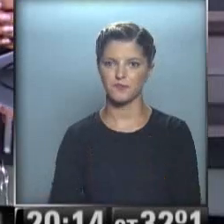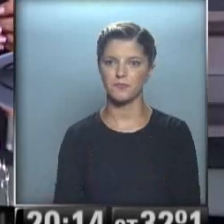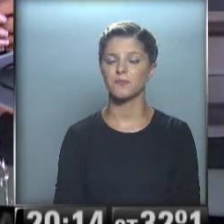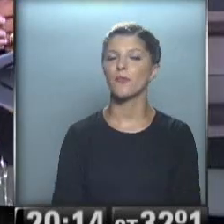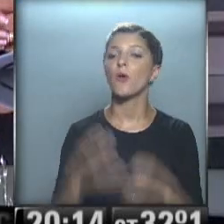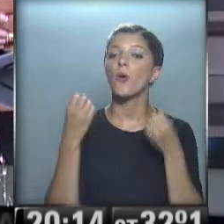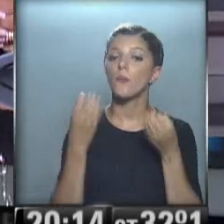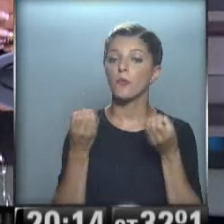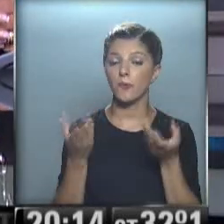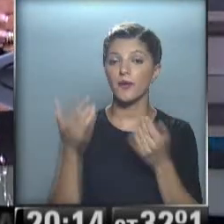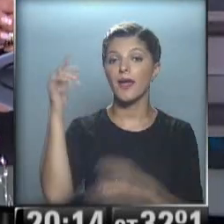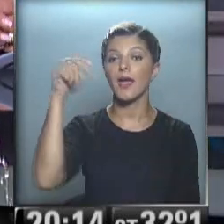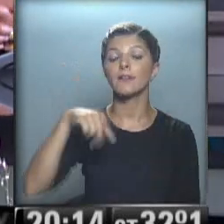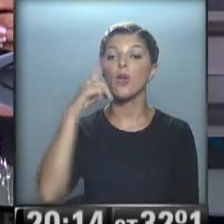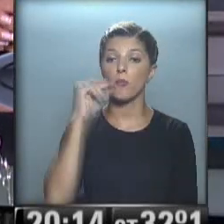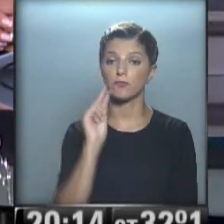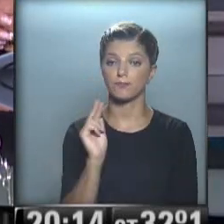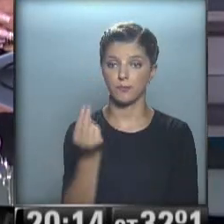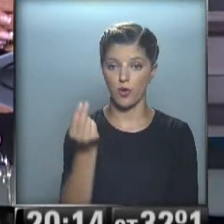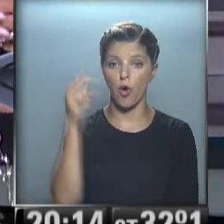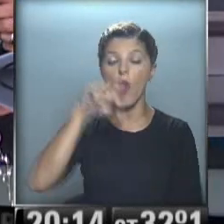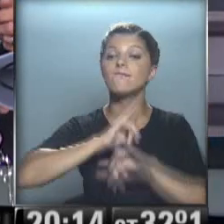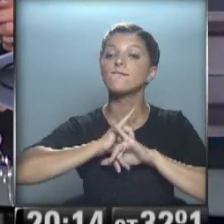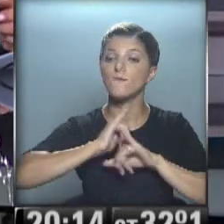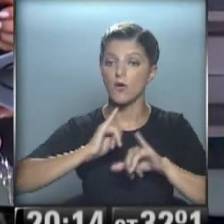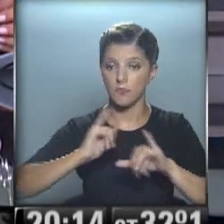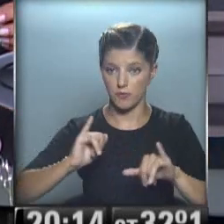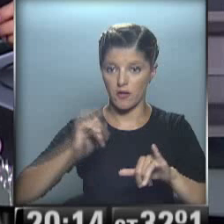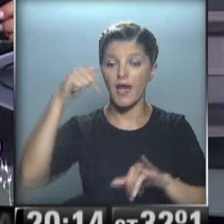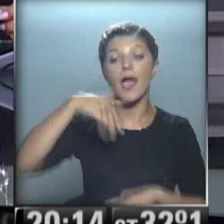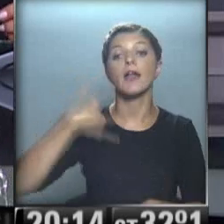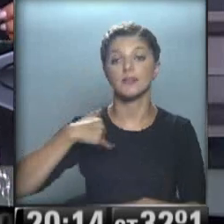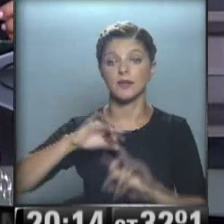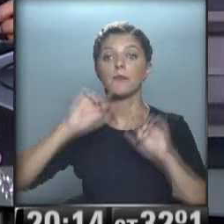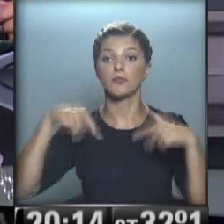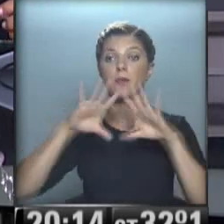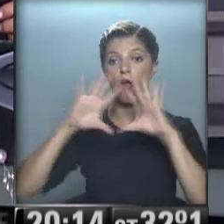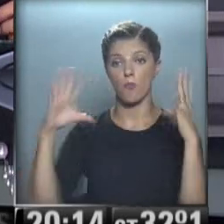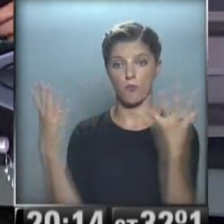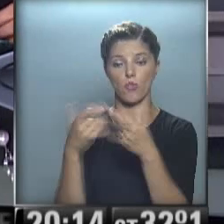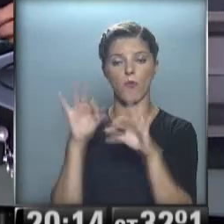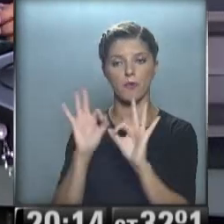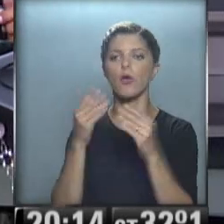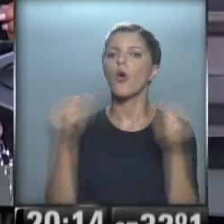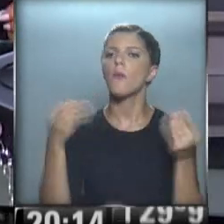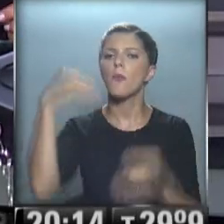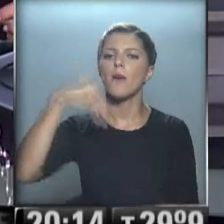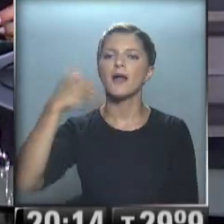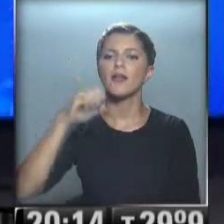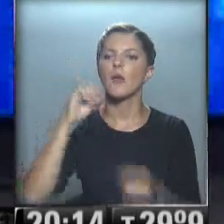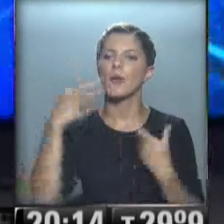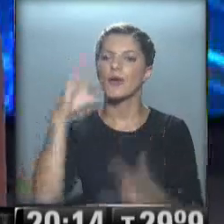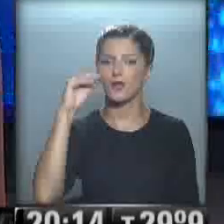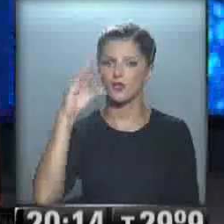muy bien y la muerte de Juan gelman fue anunciada informada tanto en la Argentina como en el resto del mundo De qué manera Mariana buenas